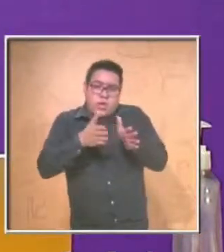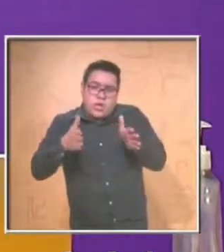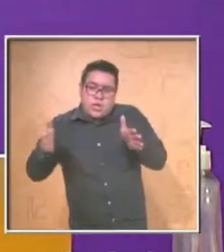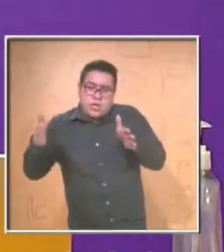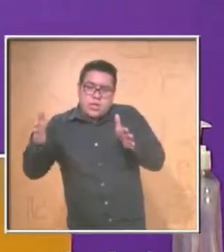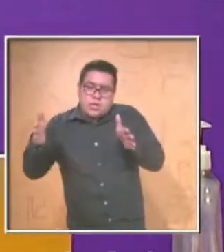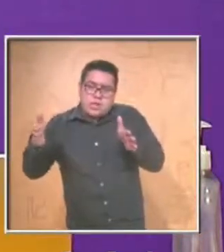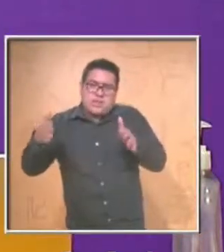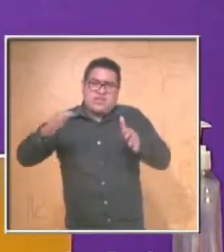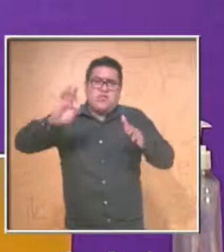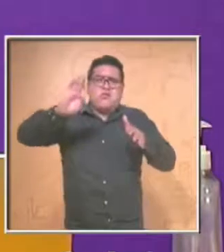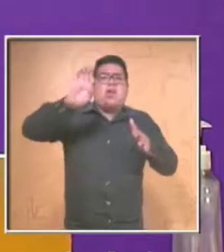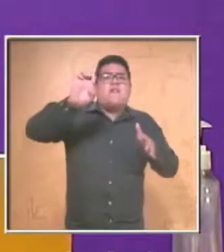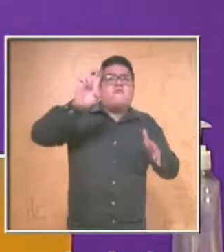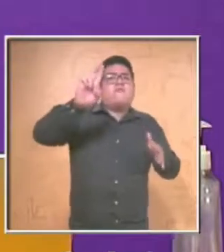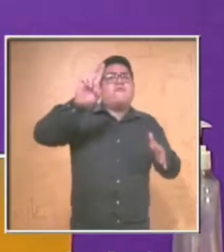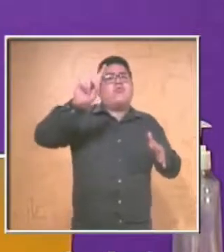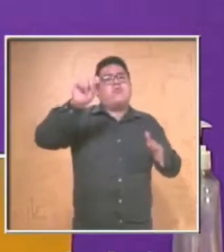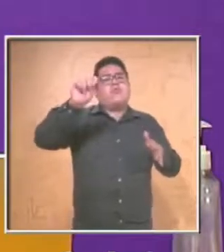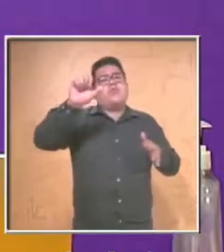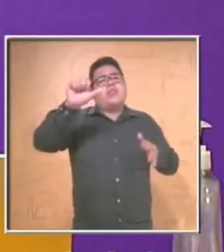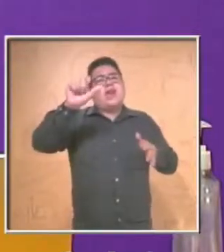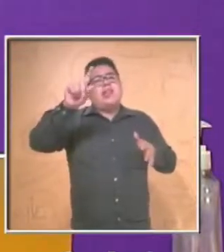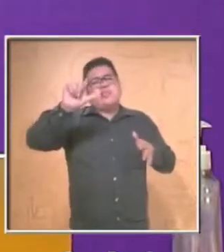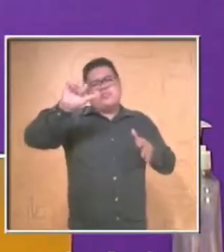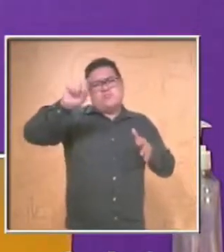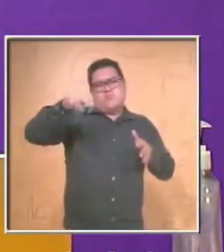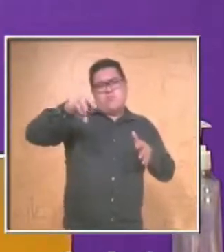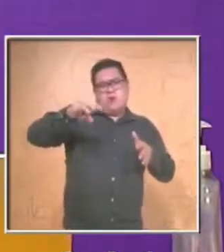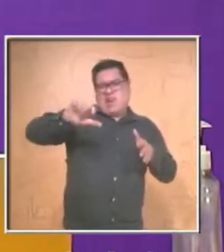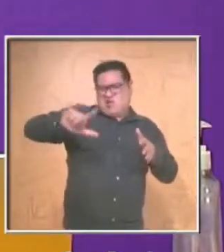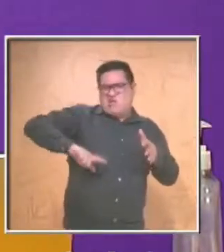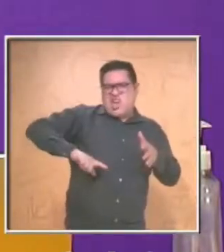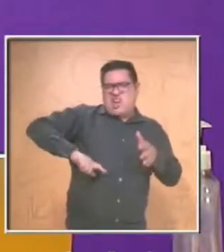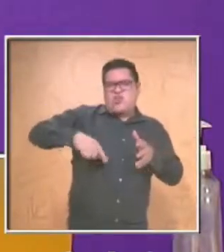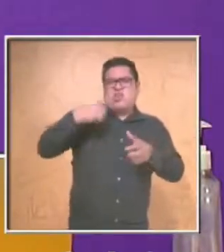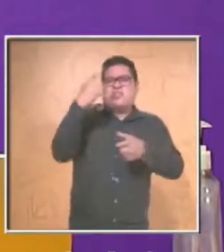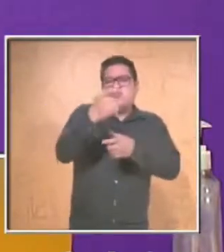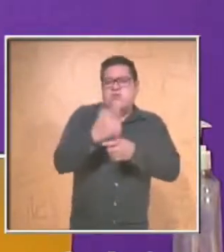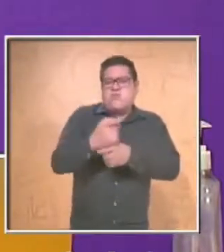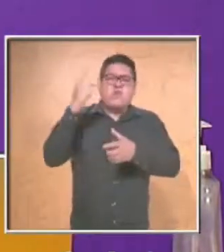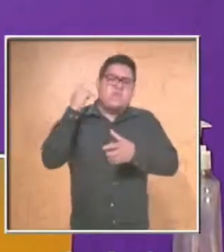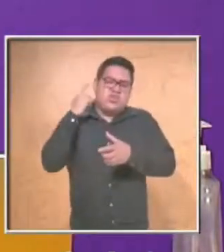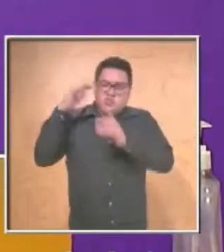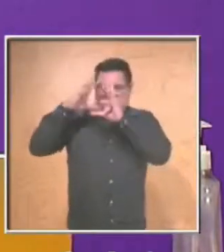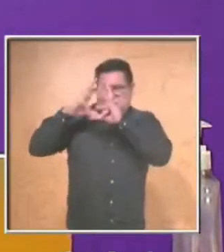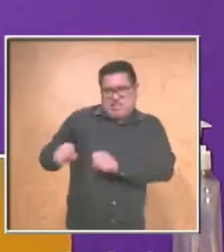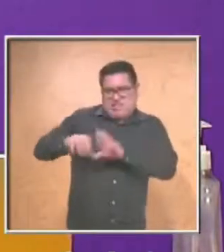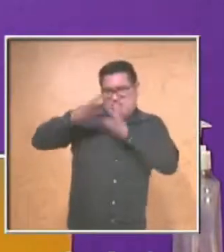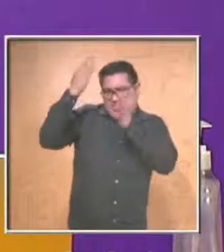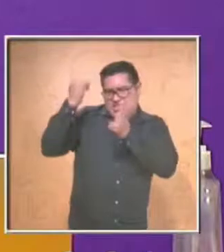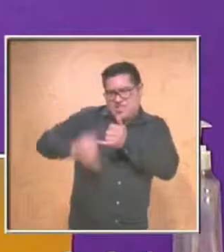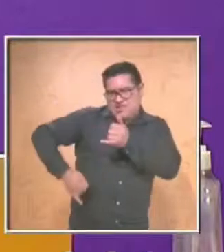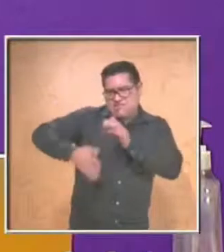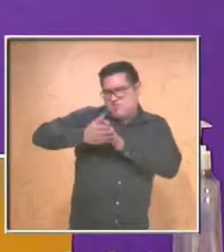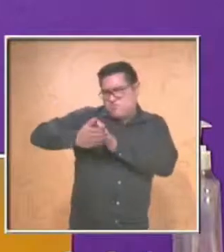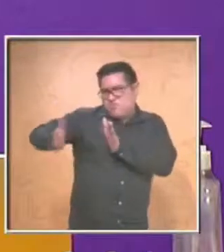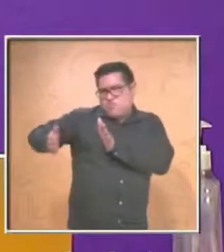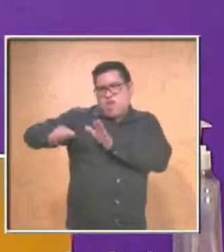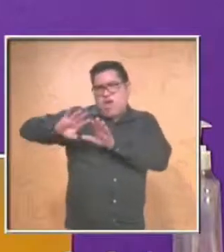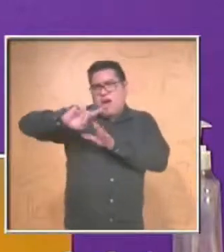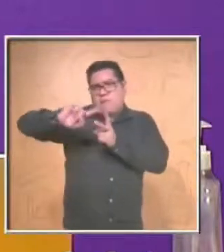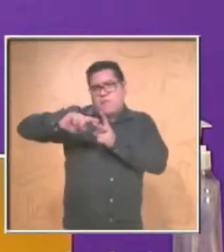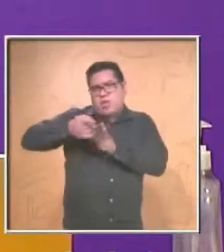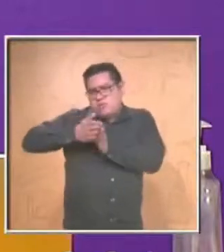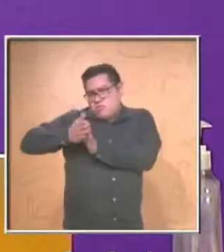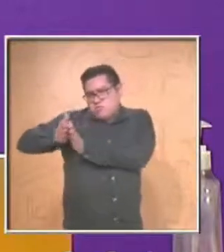el feudalismo empieza a decaer y los señores feudales pierden un poco de poder, lo toman las monarquías, convierten